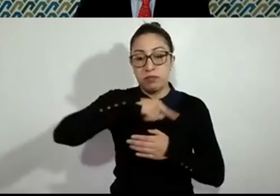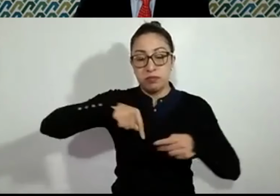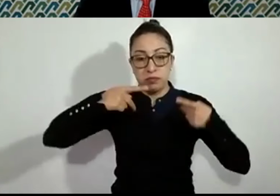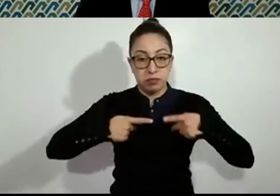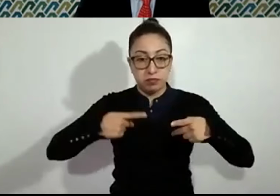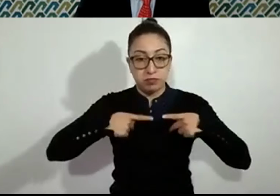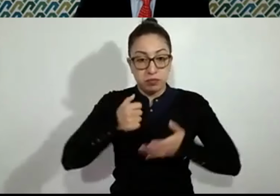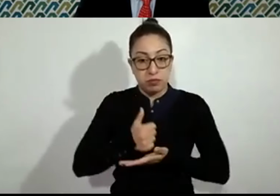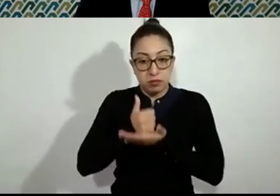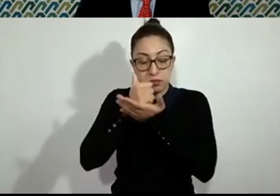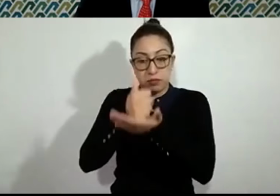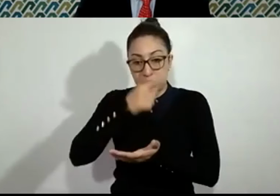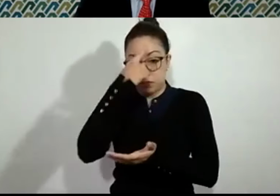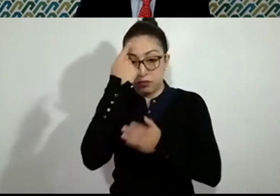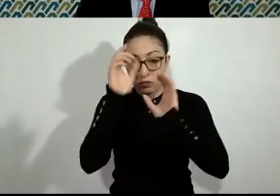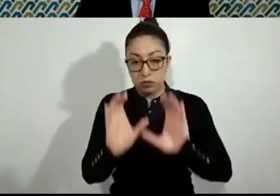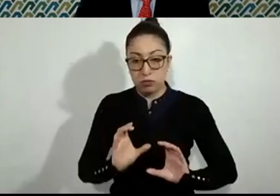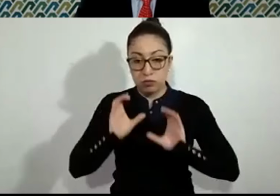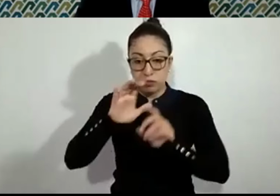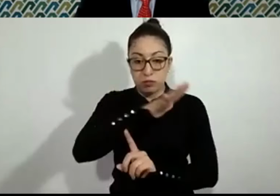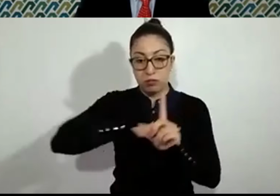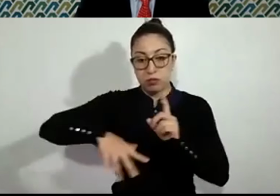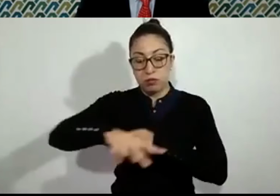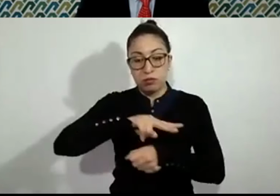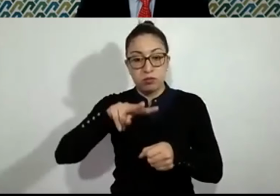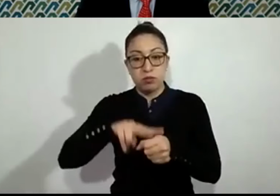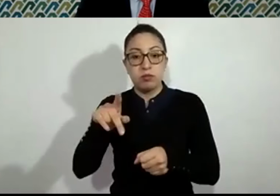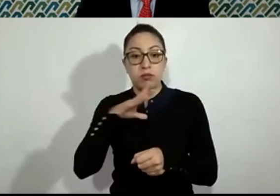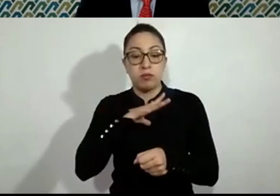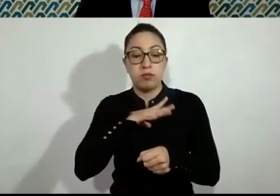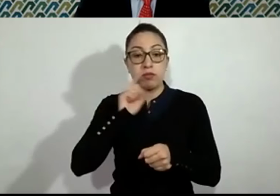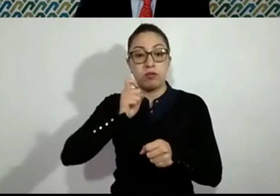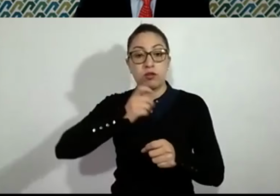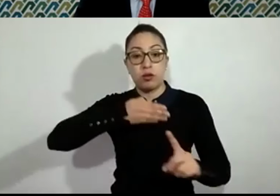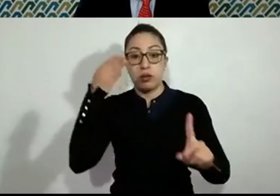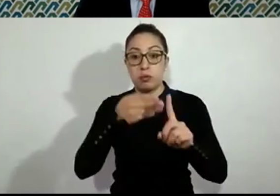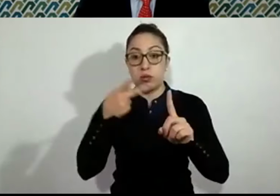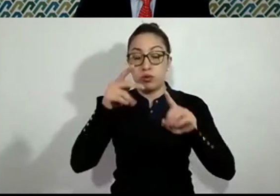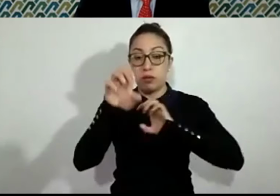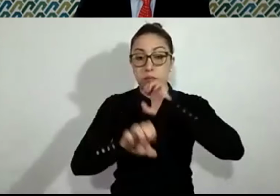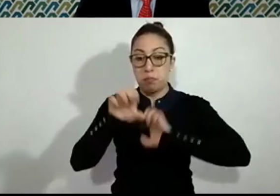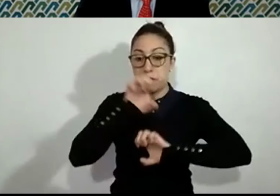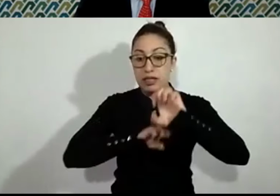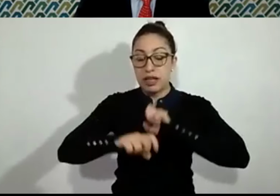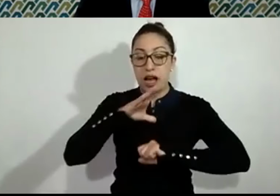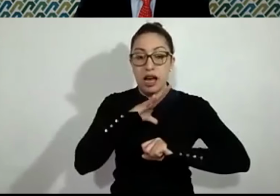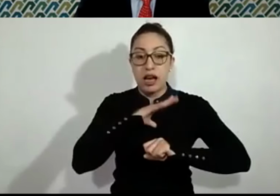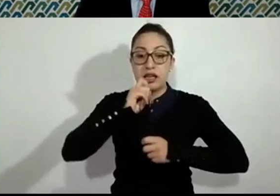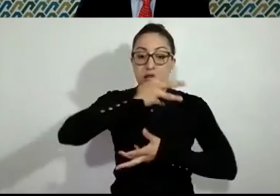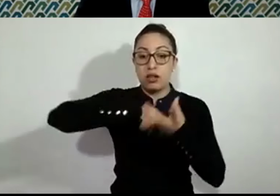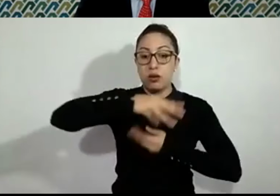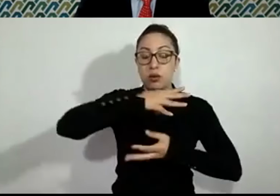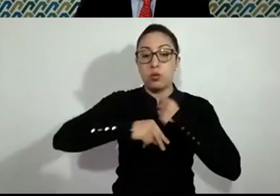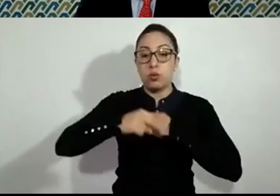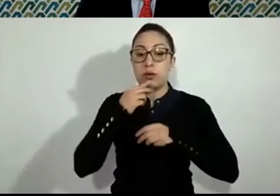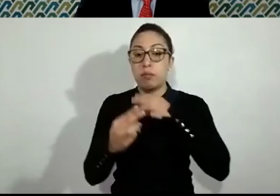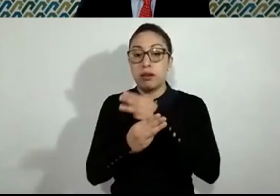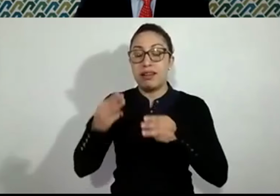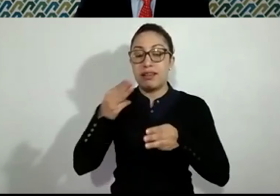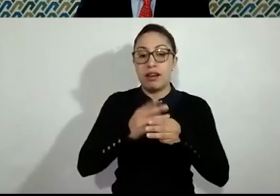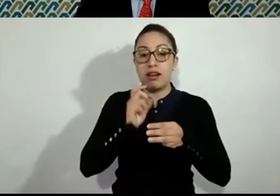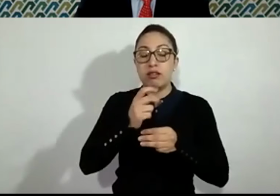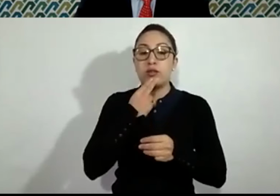el deterioro ambiental, realizan actividades empresariales de reciclaje o que en su operación